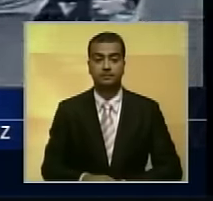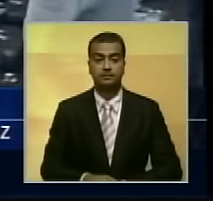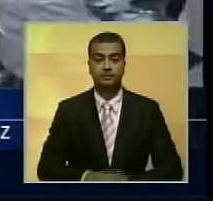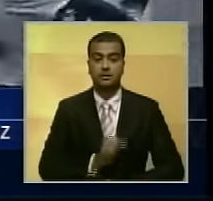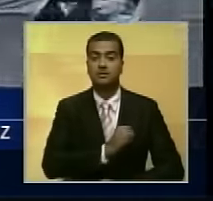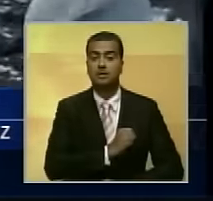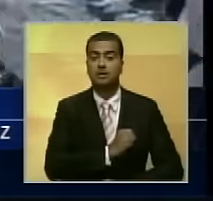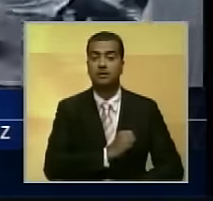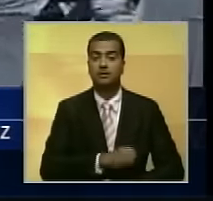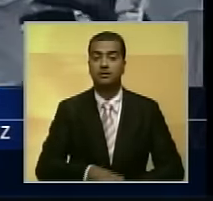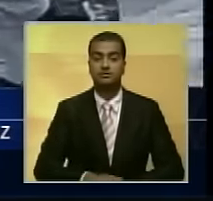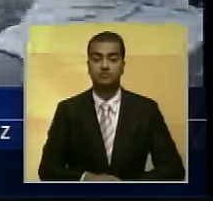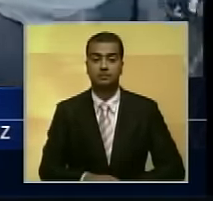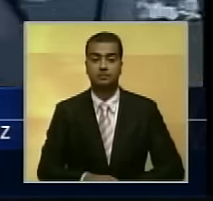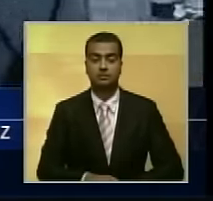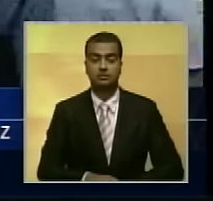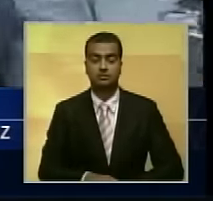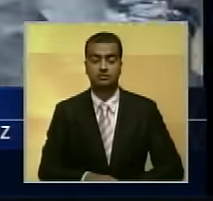Chacao.